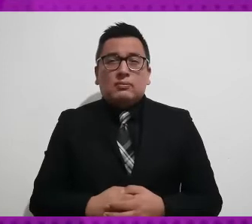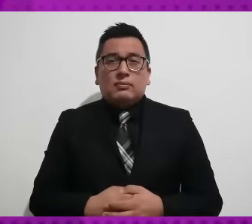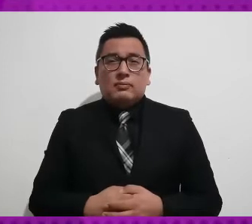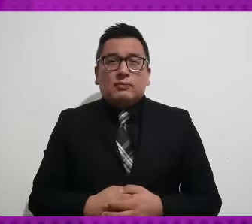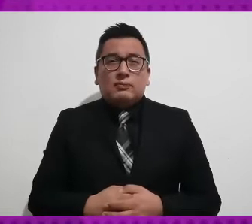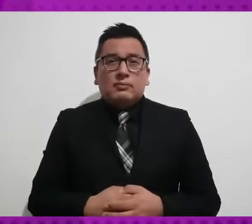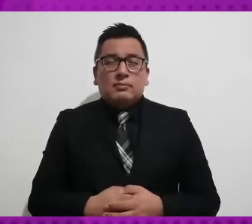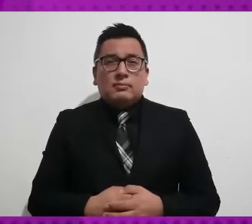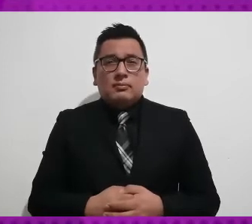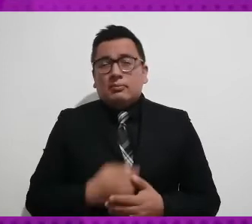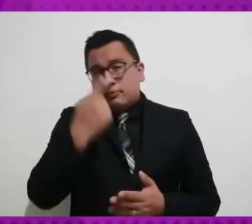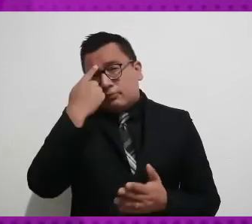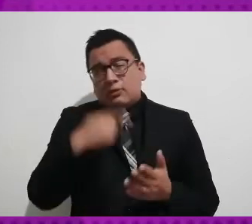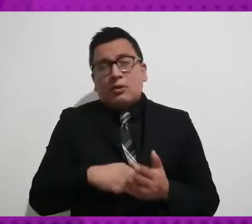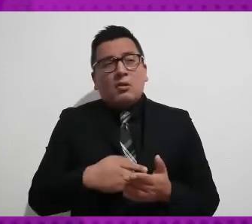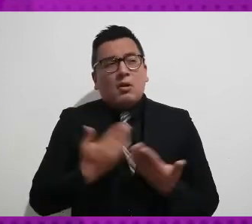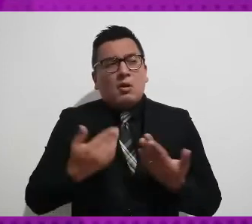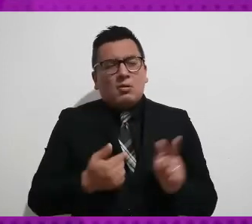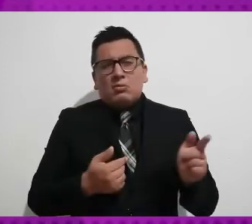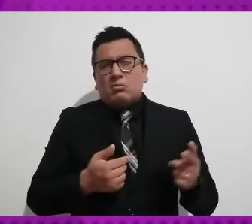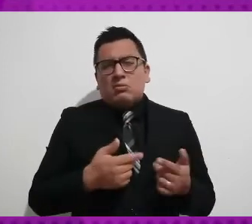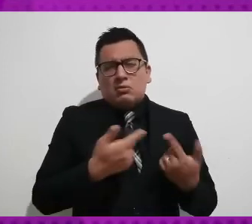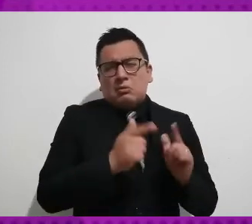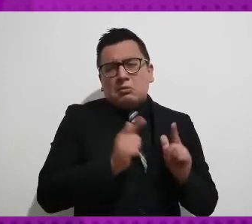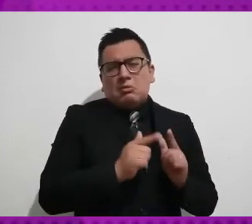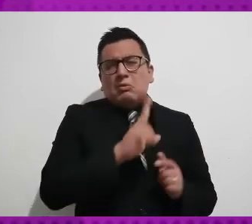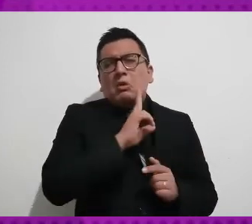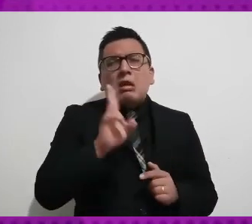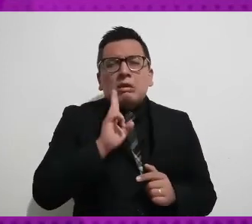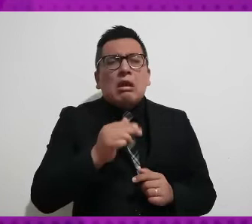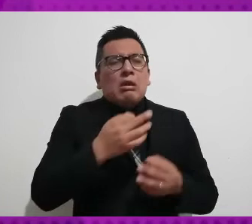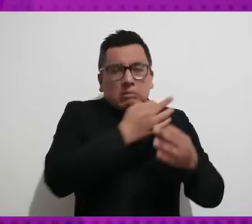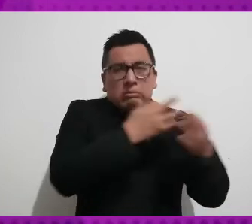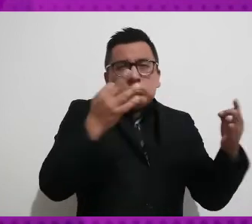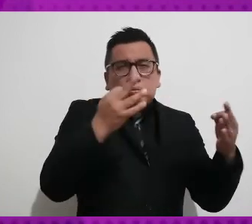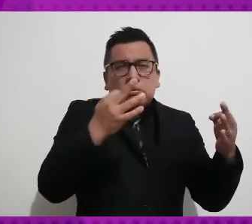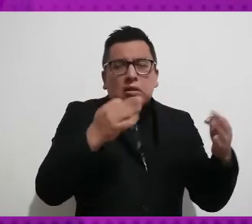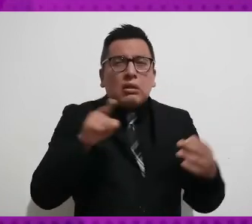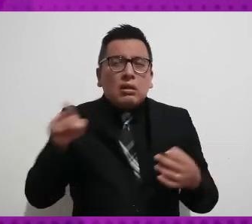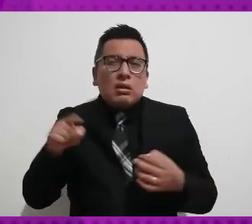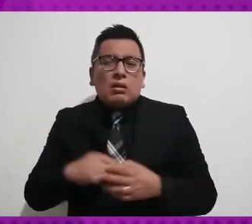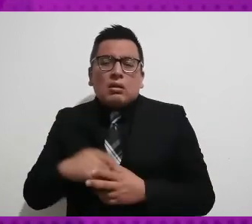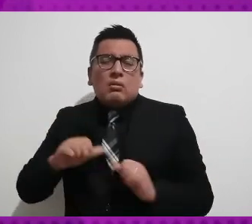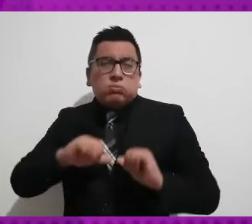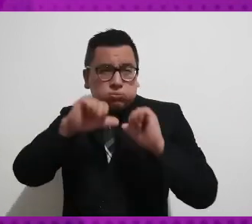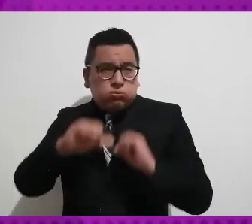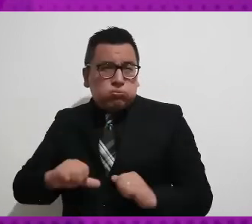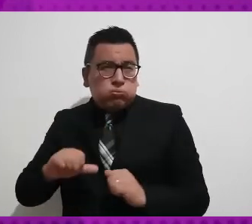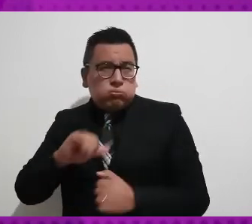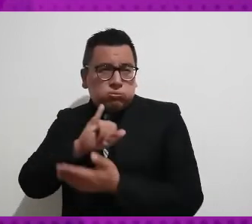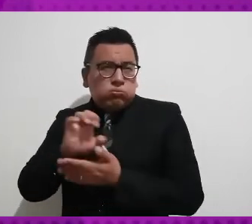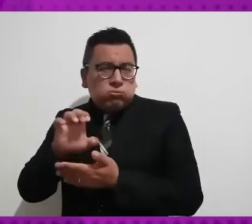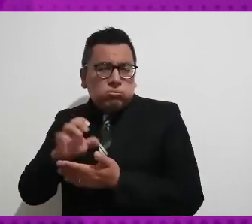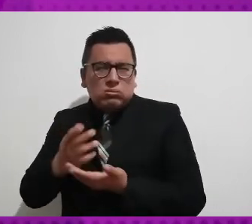parece que hay una buena relación entre los medios de comunicación y la autoridad electoral, pero no me parece que dé los frutos más valiosos